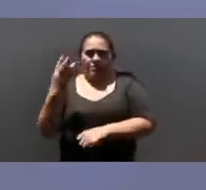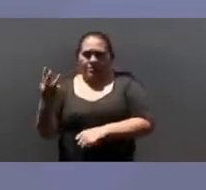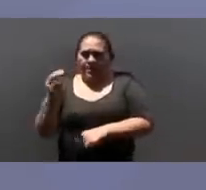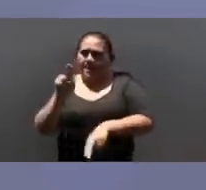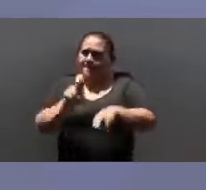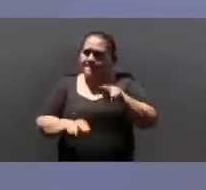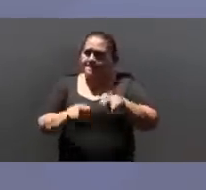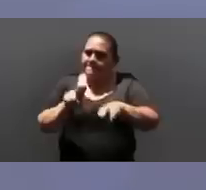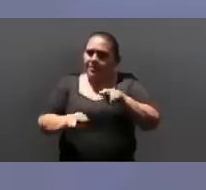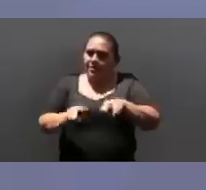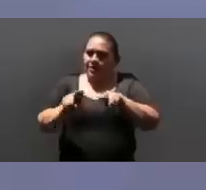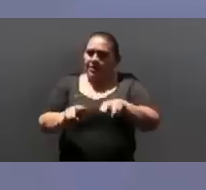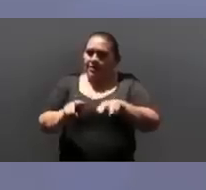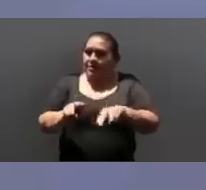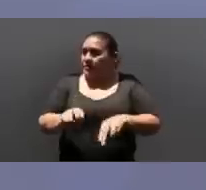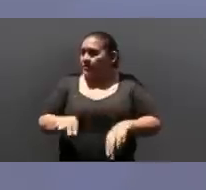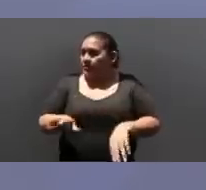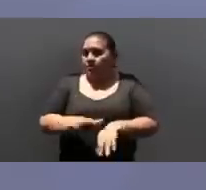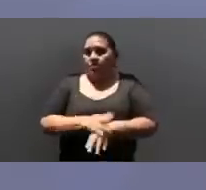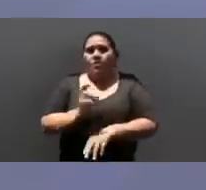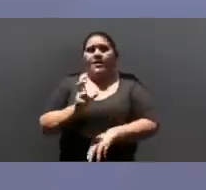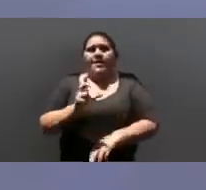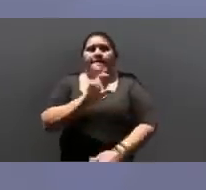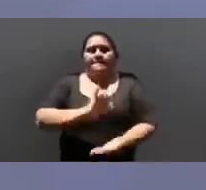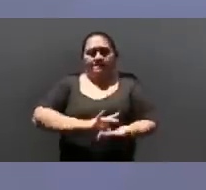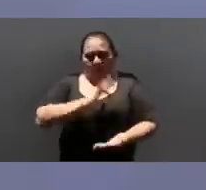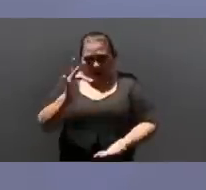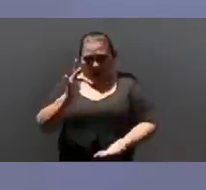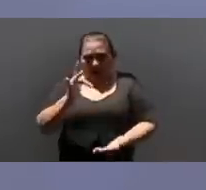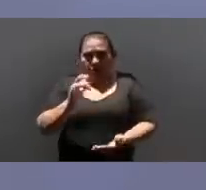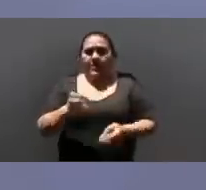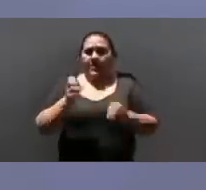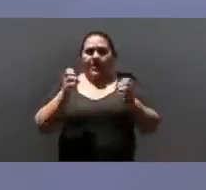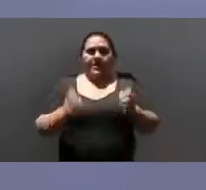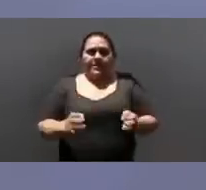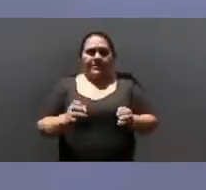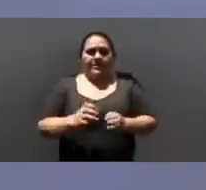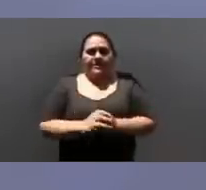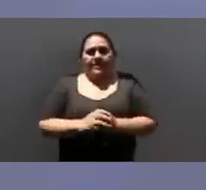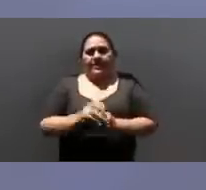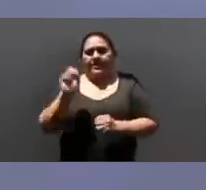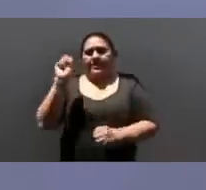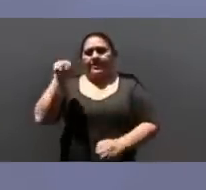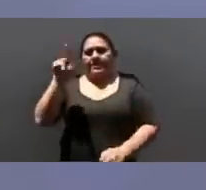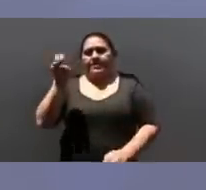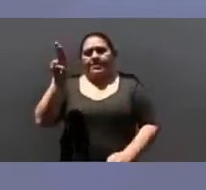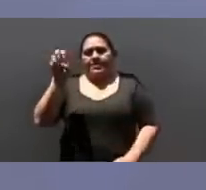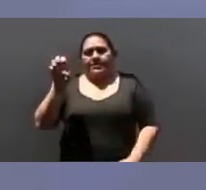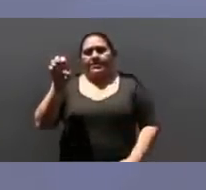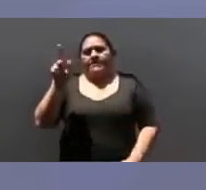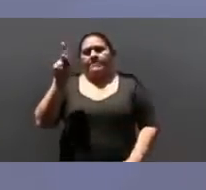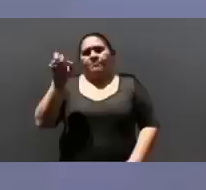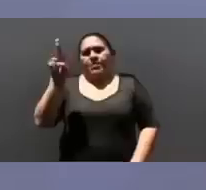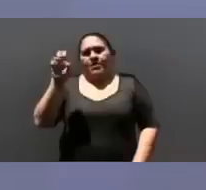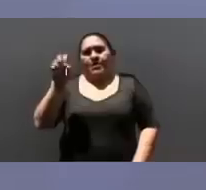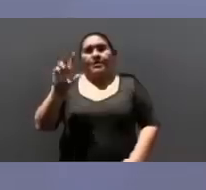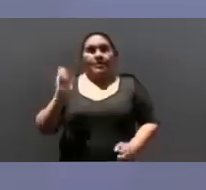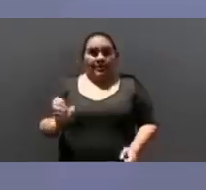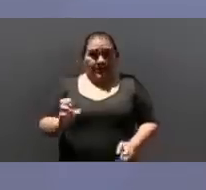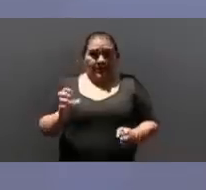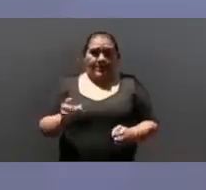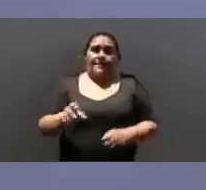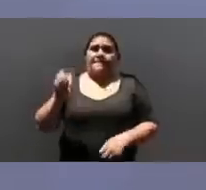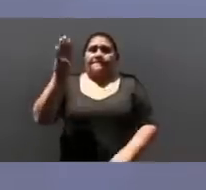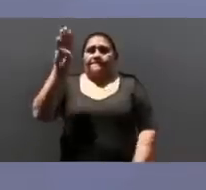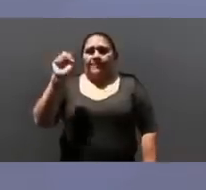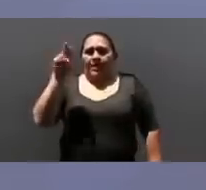de gobierno. También por eso agradezco mucho que esté Andrés Peralta, quien es delegado de Gobernación, que Esteban Obras,